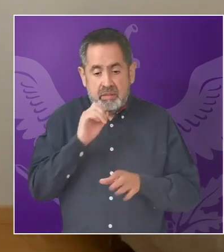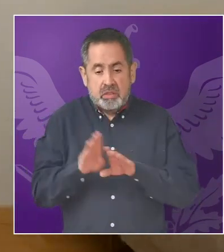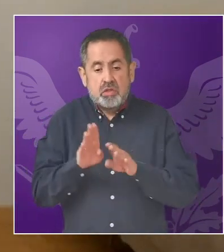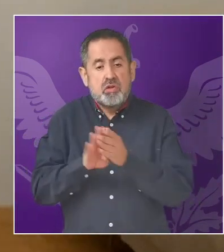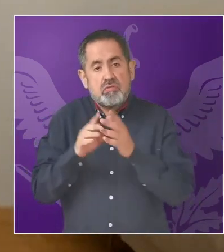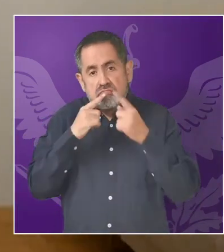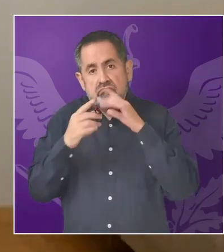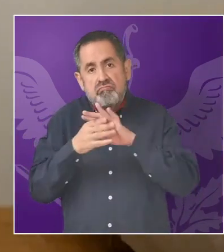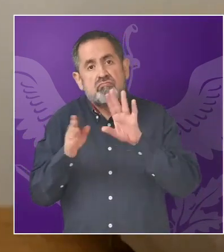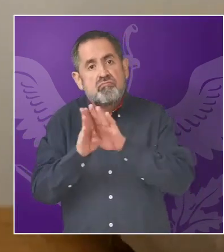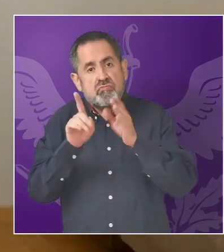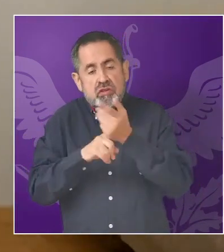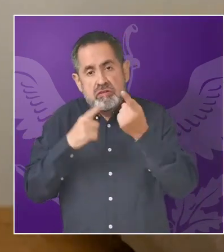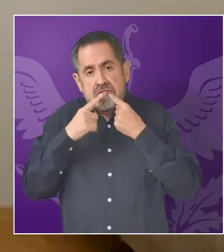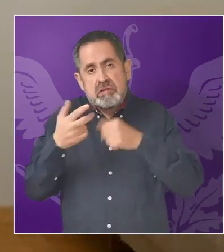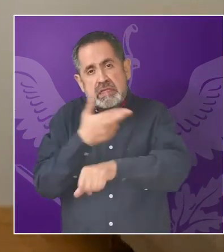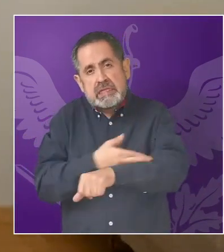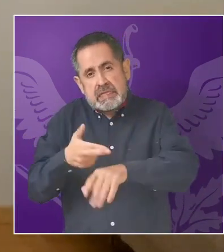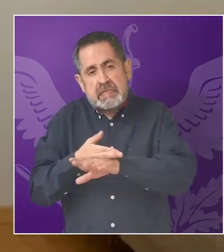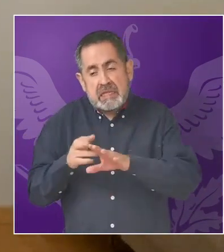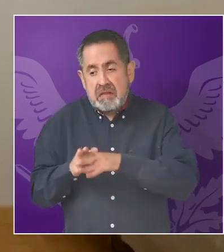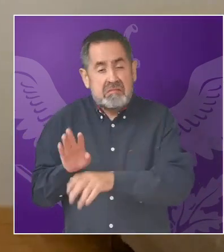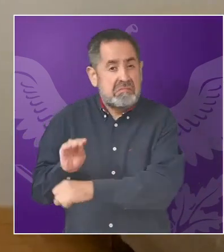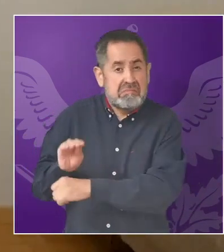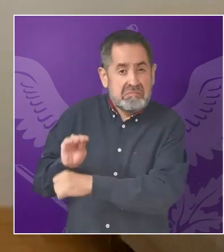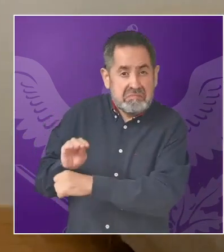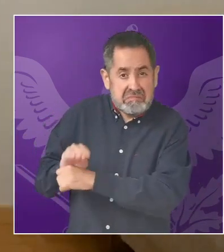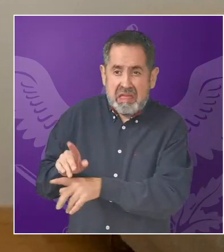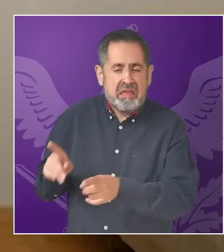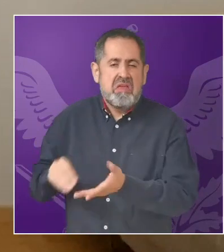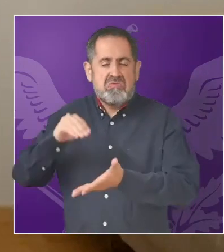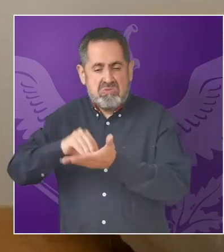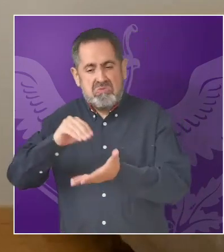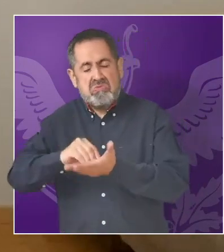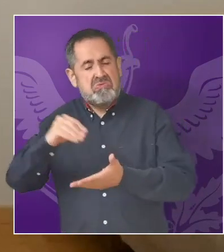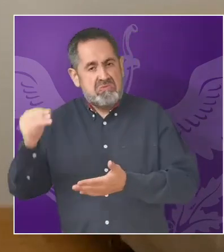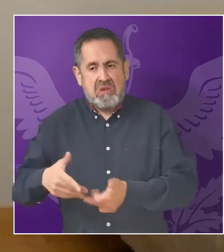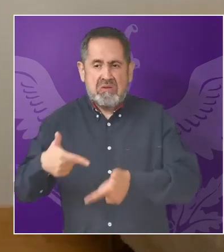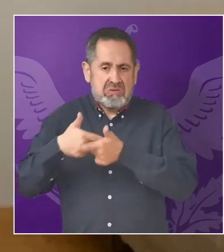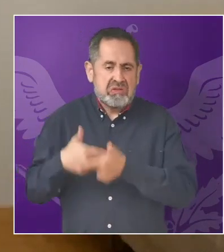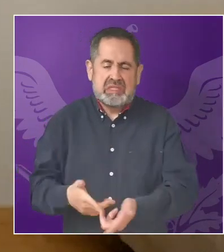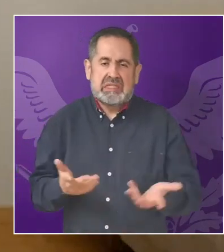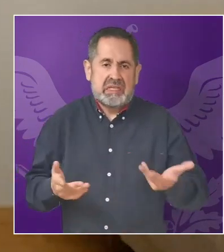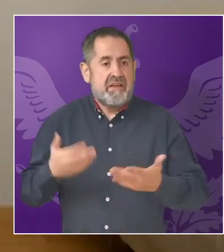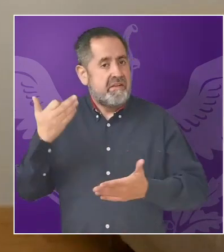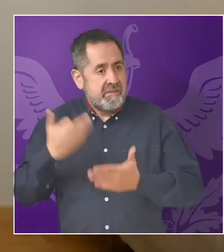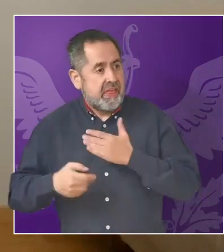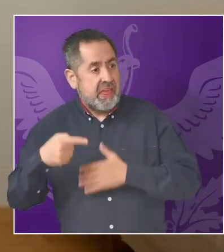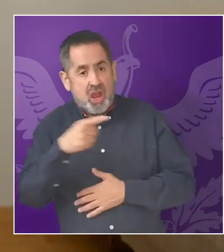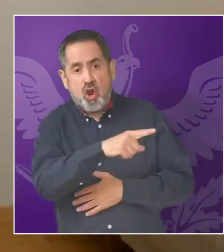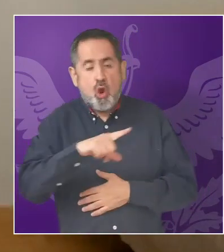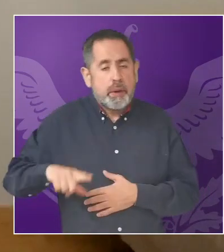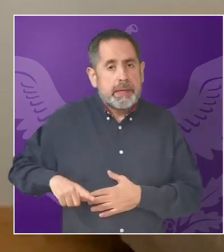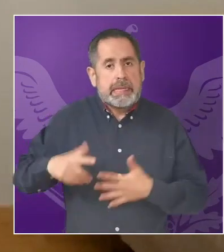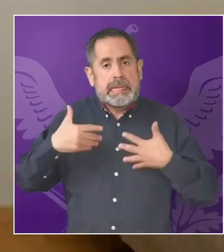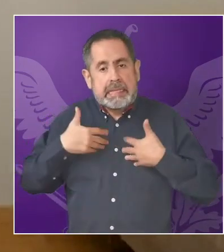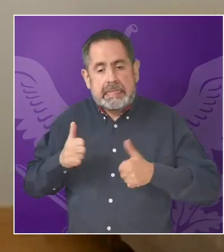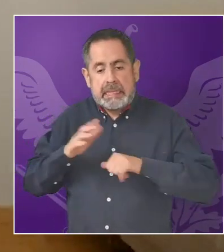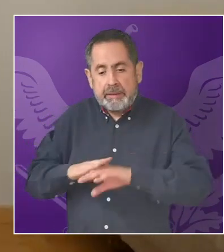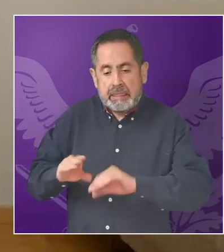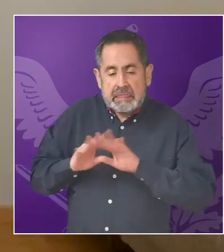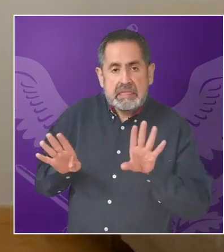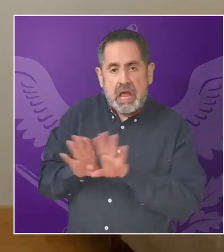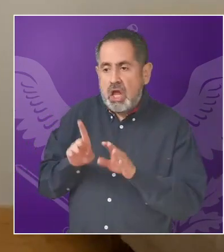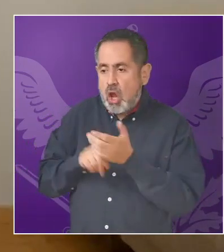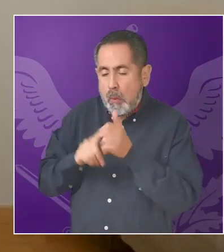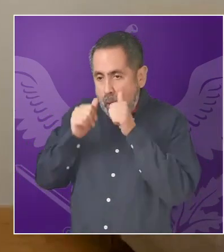decir, mientras no se atiendan sus demandas y reivindicaciones, la violencia solo continuará. Mientras el Estado no